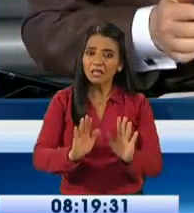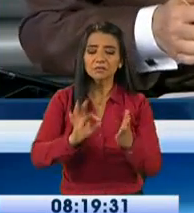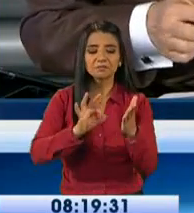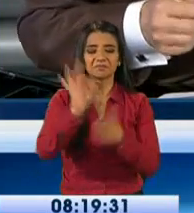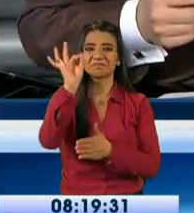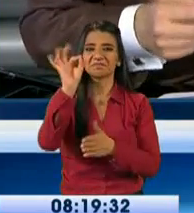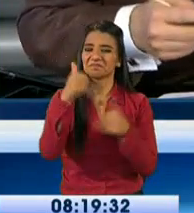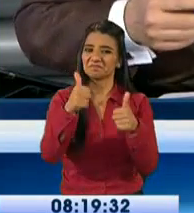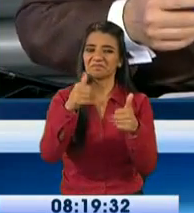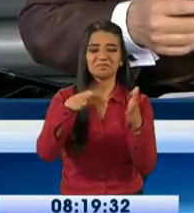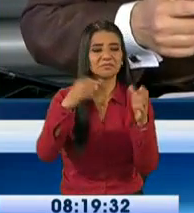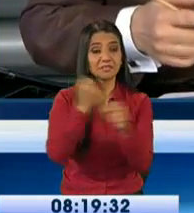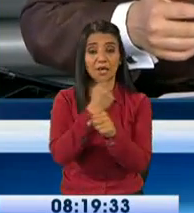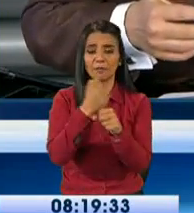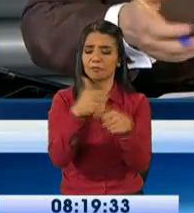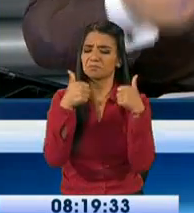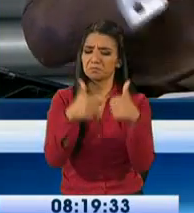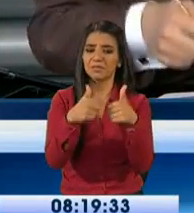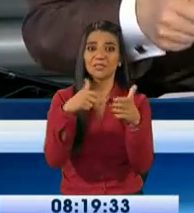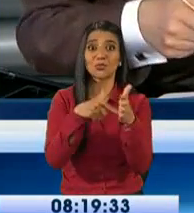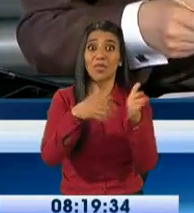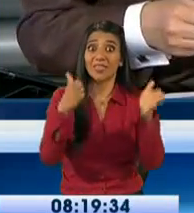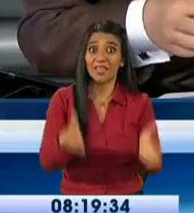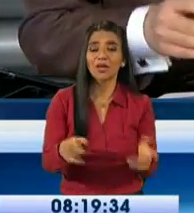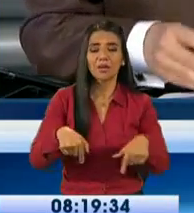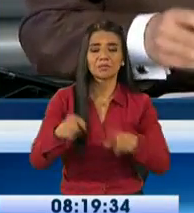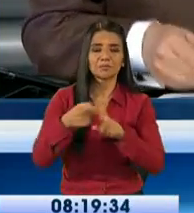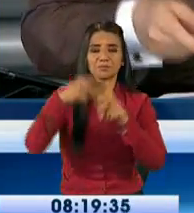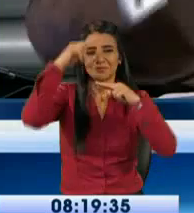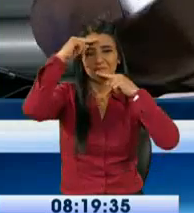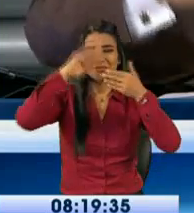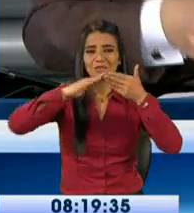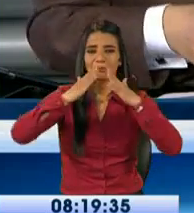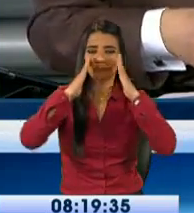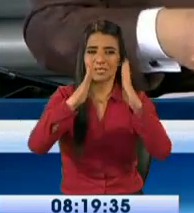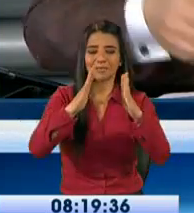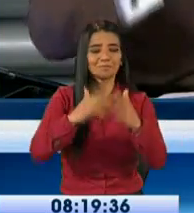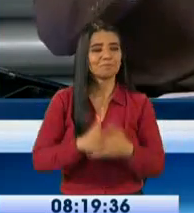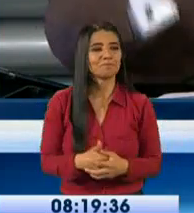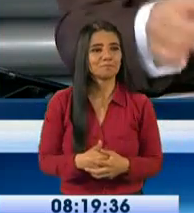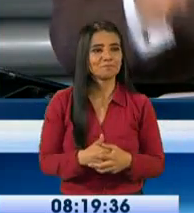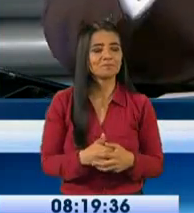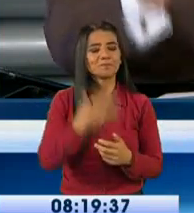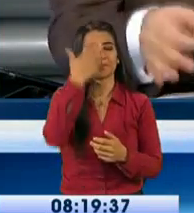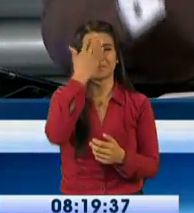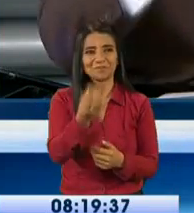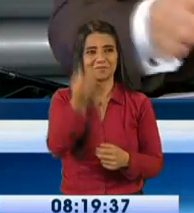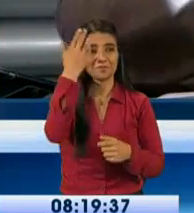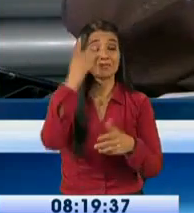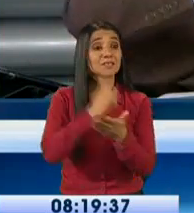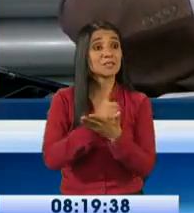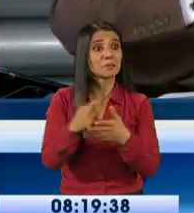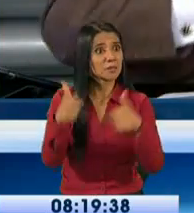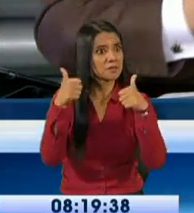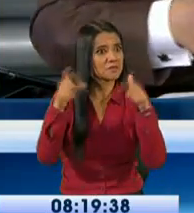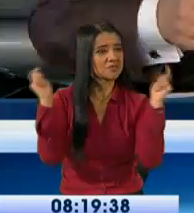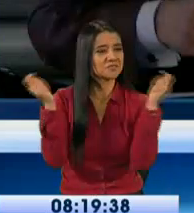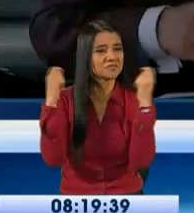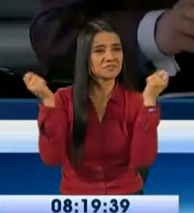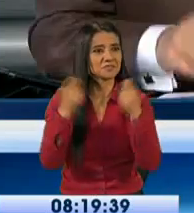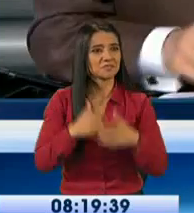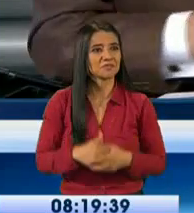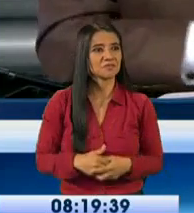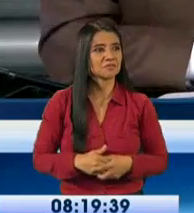bueno también al trabajo de la mano con la ciudadanía y este es el primer noticiero de la comunidad. Así que para ti, excelente semana de fiesta, mi querida Ali.